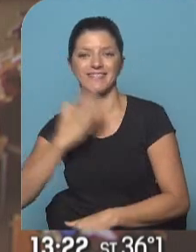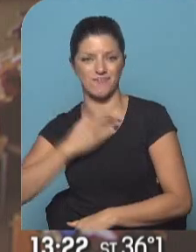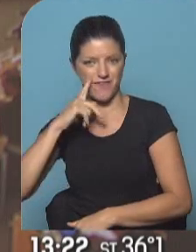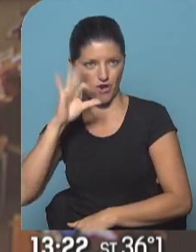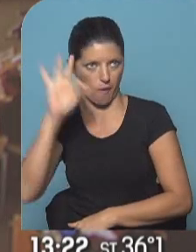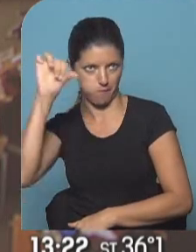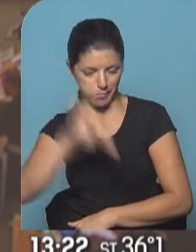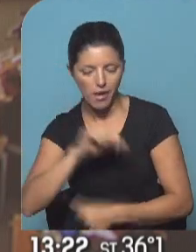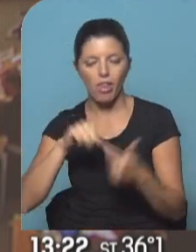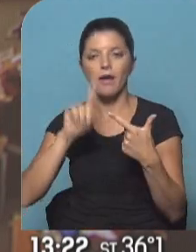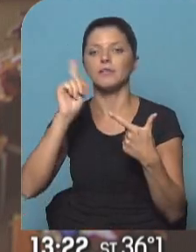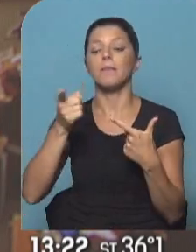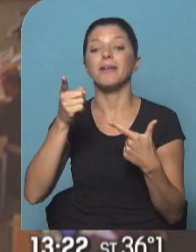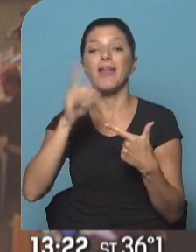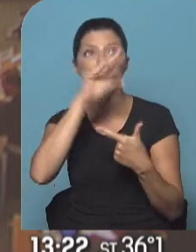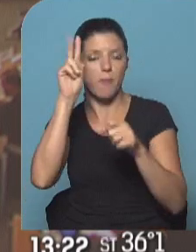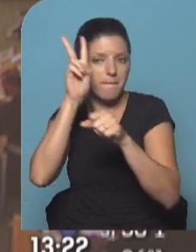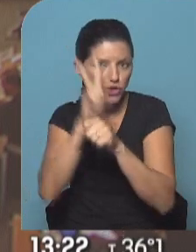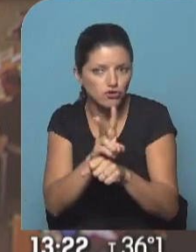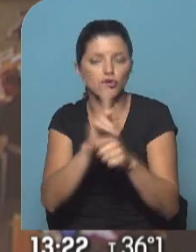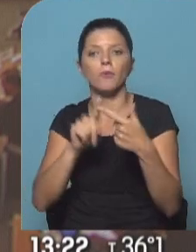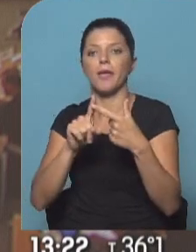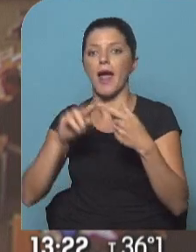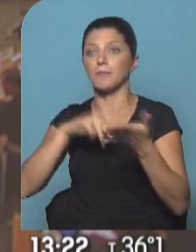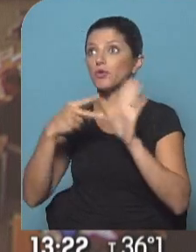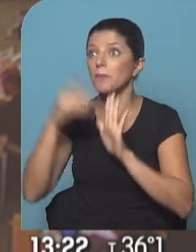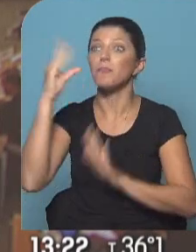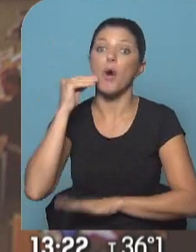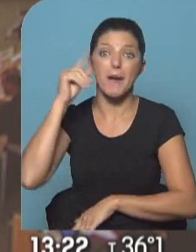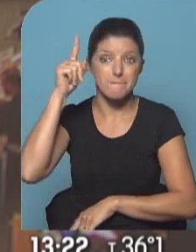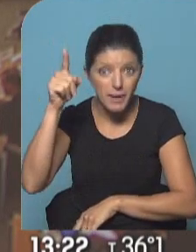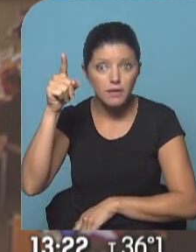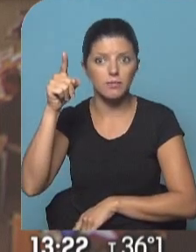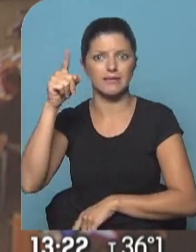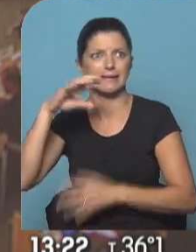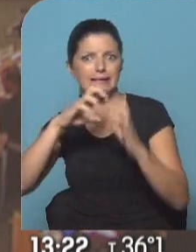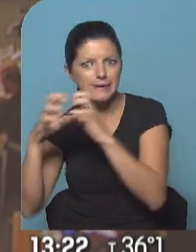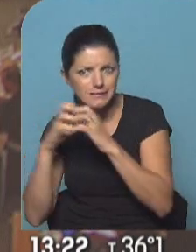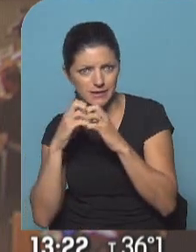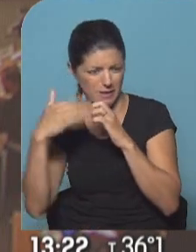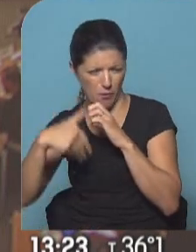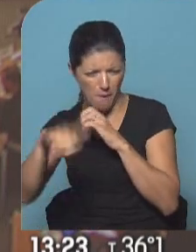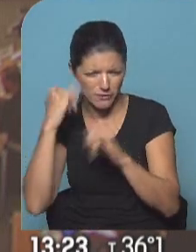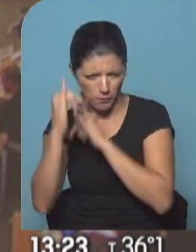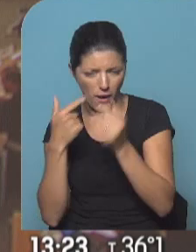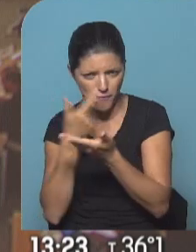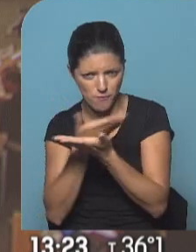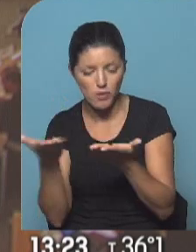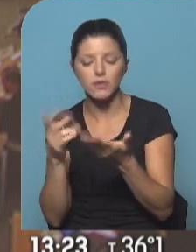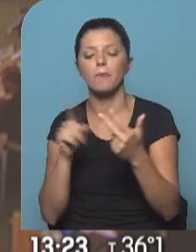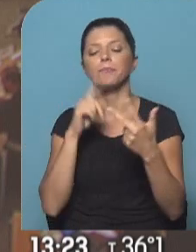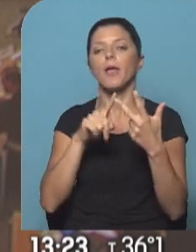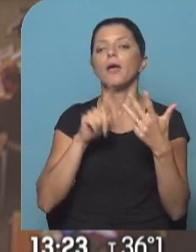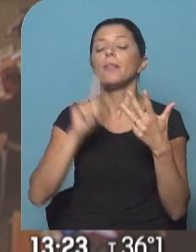giro proteccionista en Estados Unidos, la crisis de la Unión Europea, vamos a hablar del Brexit en los próximos minutos, el aumento